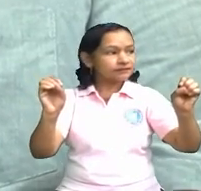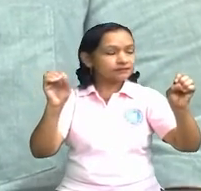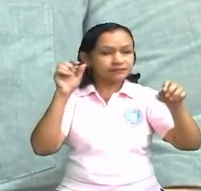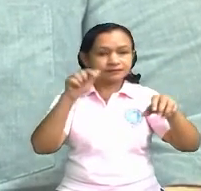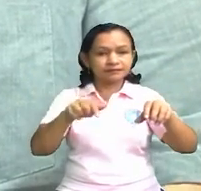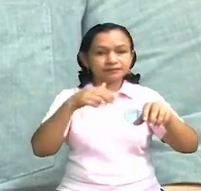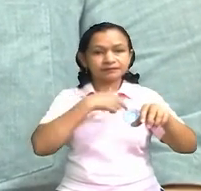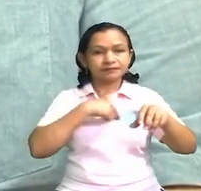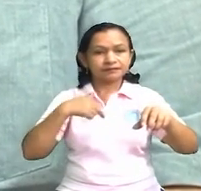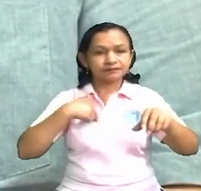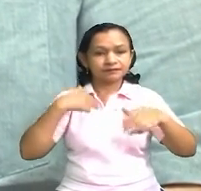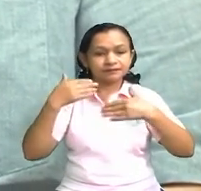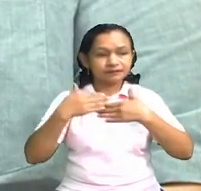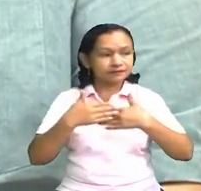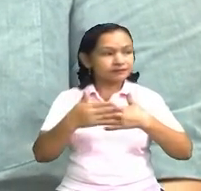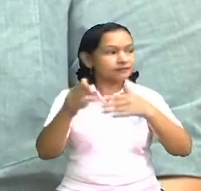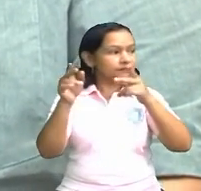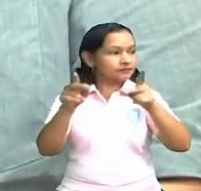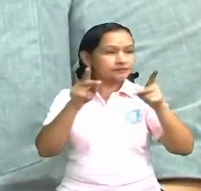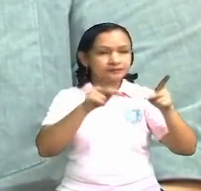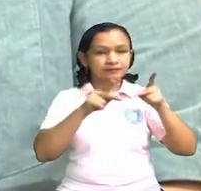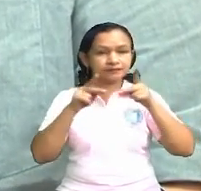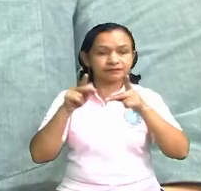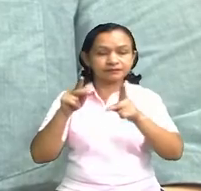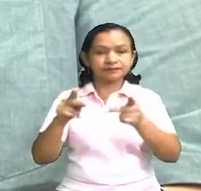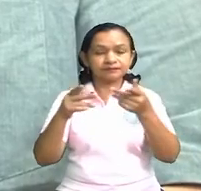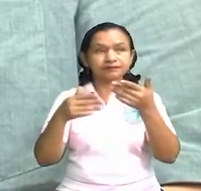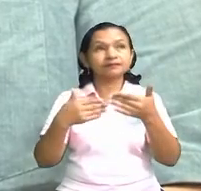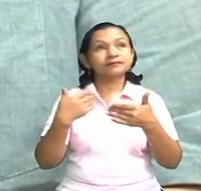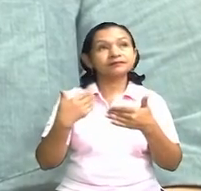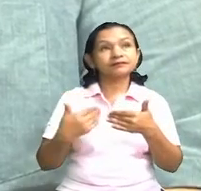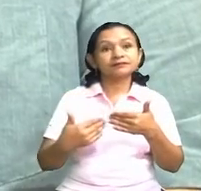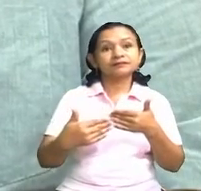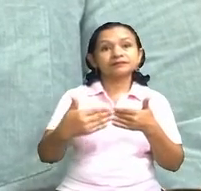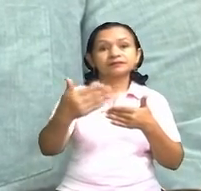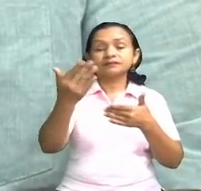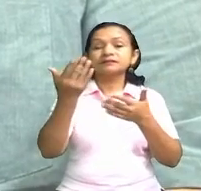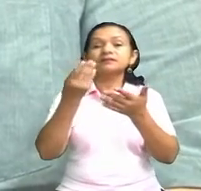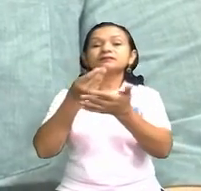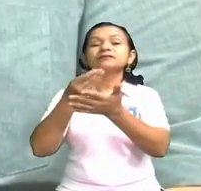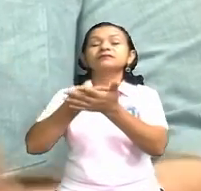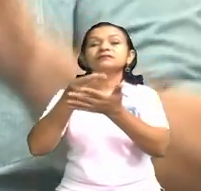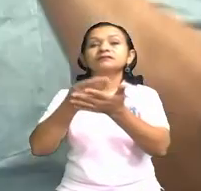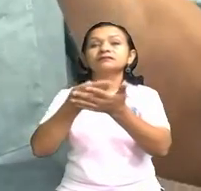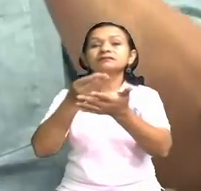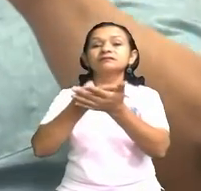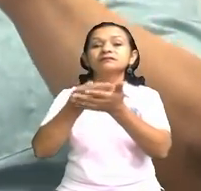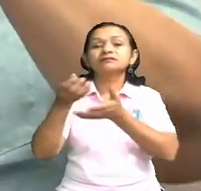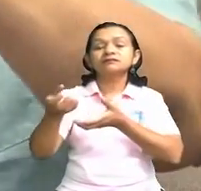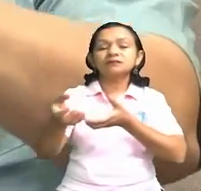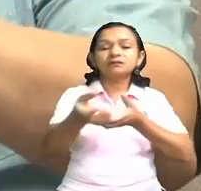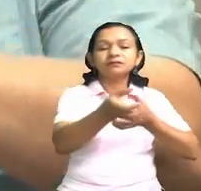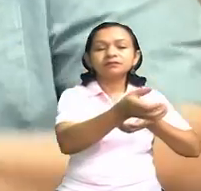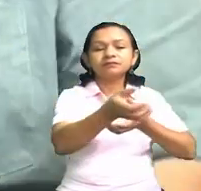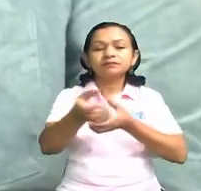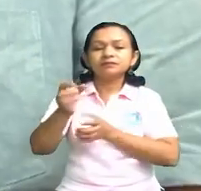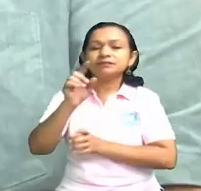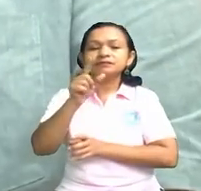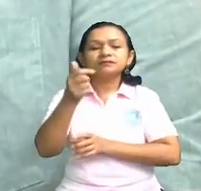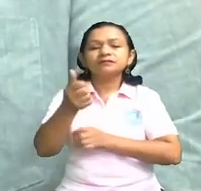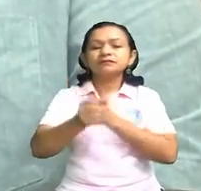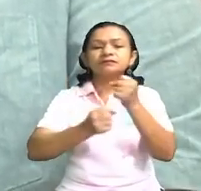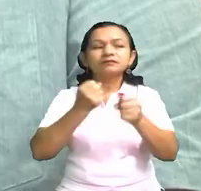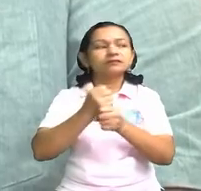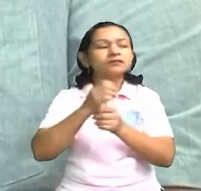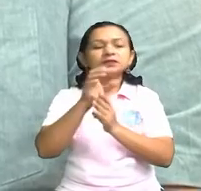Emplazo aquí a cualquier funcionario que diga cuándo habían comprado técnica de bomberos en esos 16